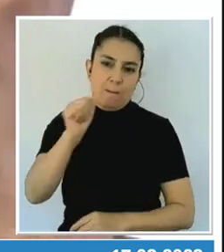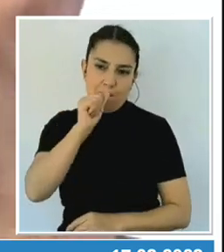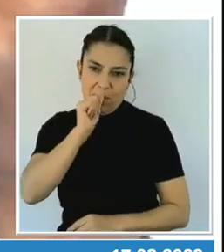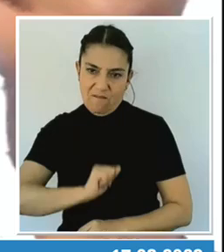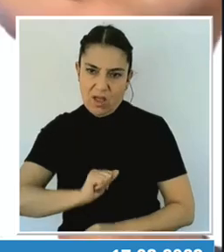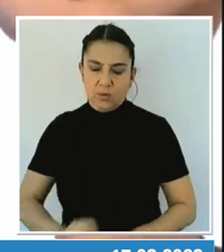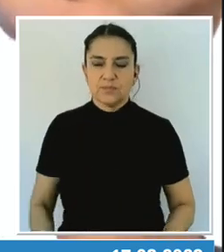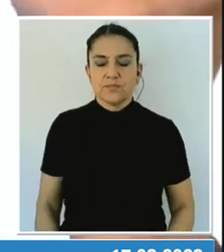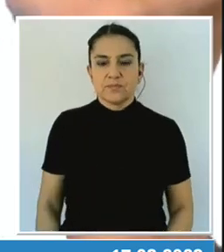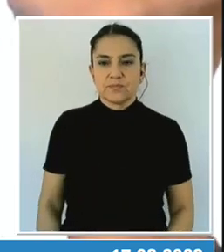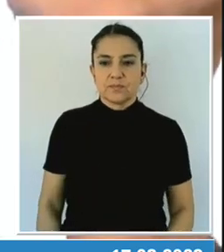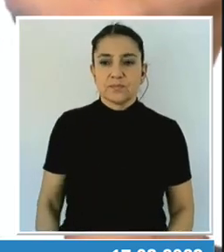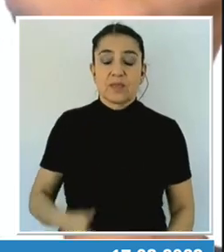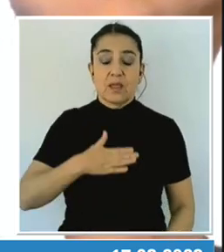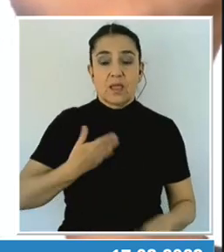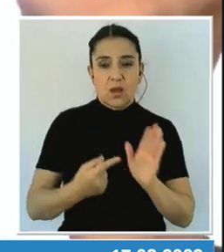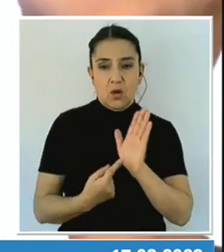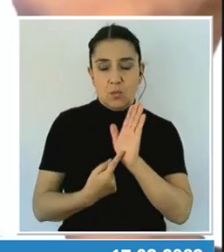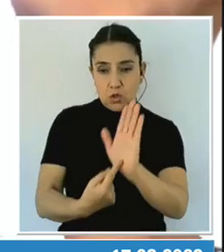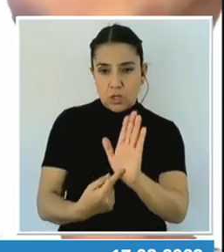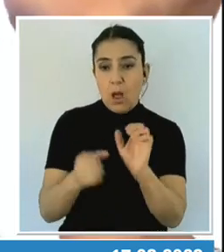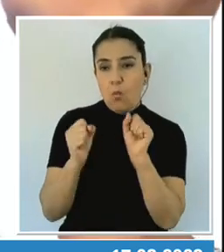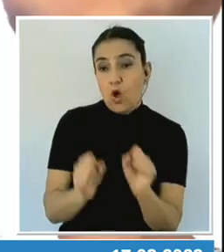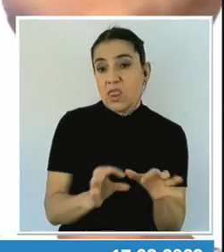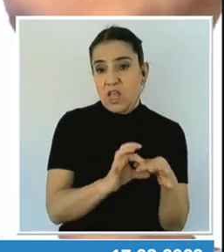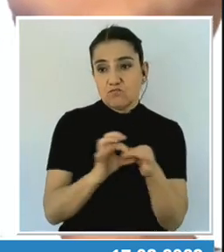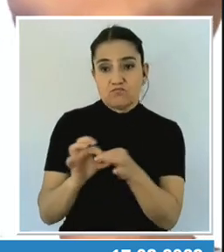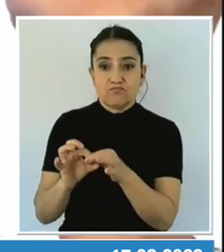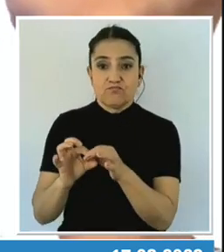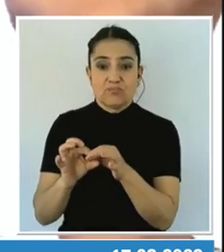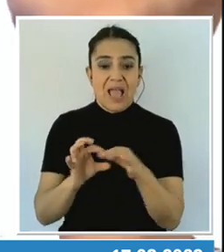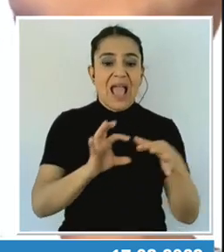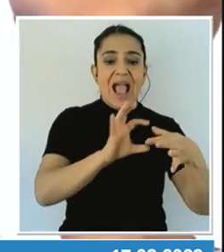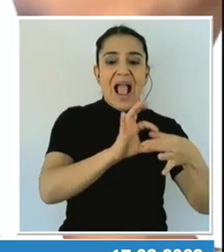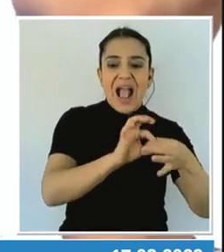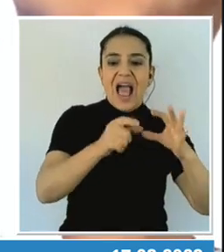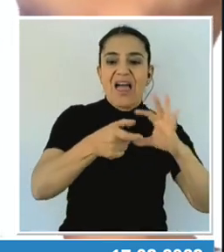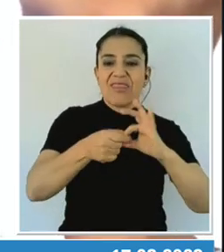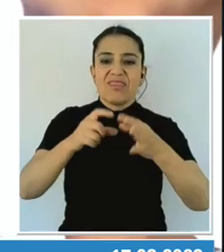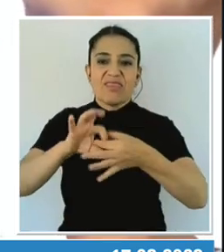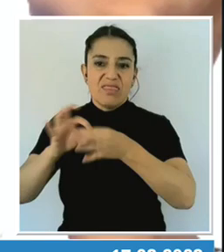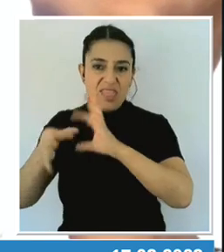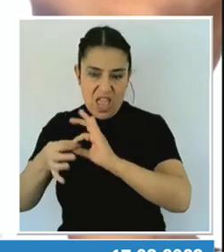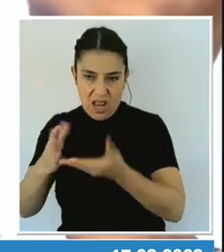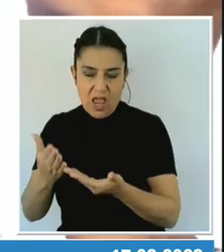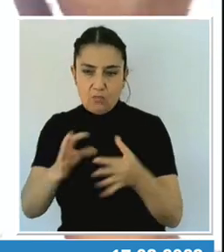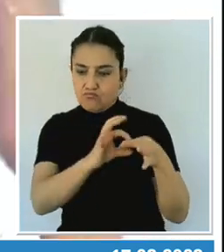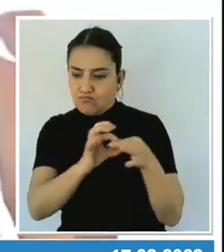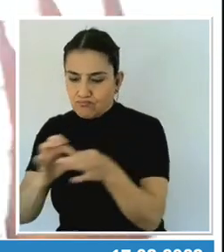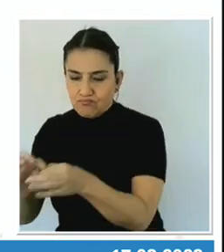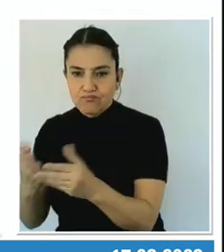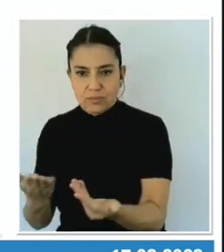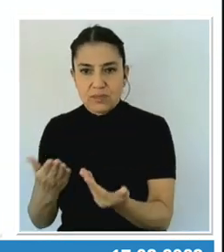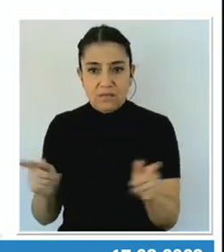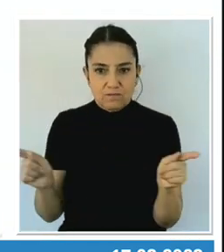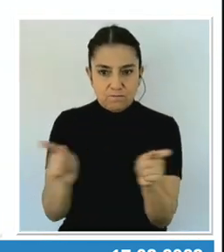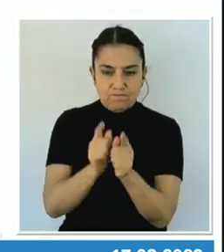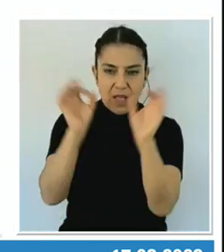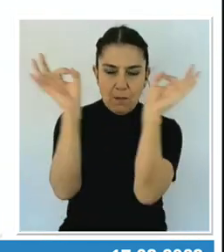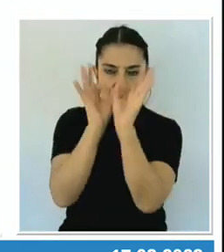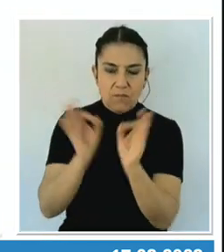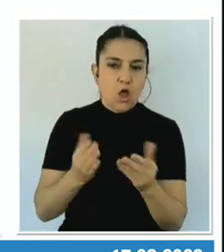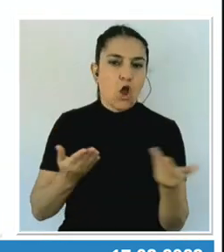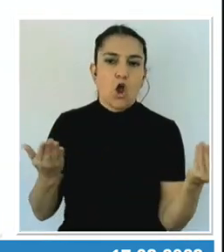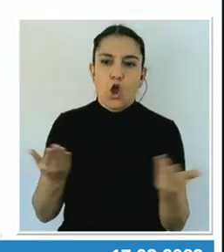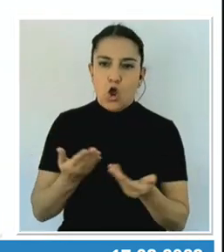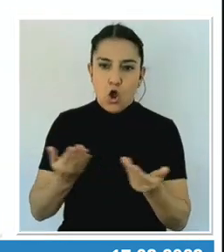Quiero mostrar que podría producirse un efecto en cadena, ¿no? Y muy brevemente la explicación. En la forma que ha sido caracterizado